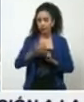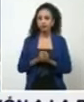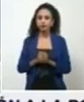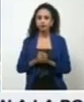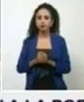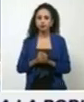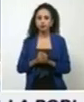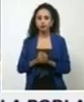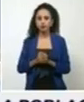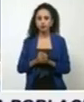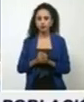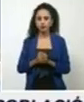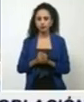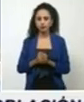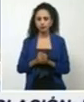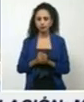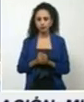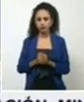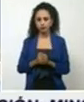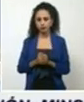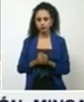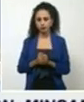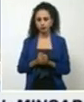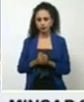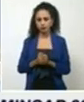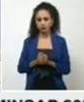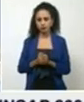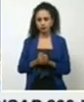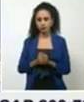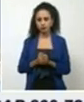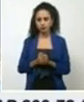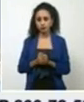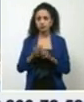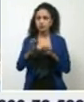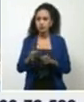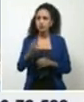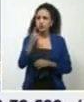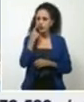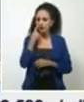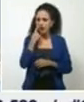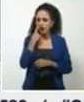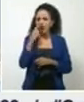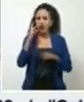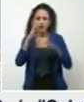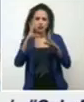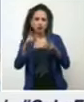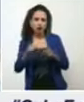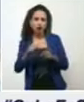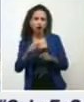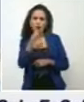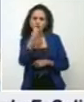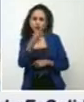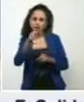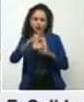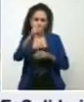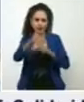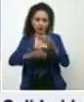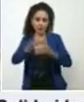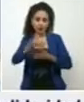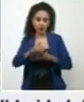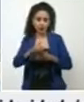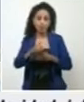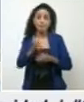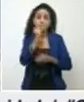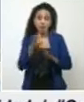que como consecuencia de las acciones y los tratamientos tenemos más altas que